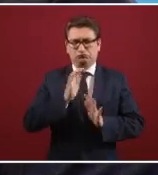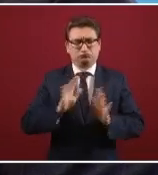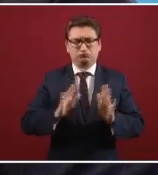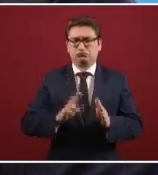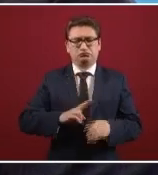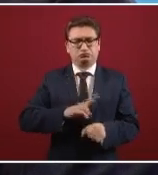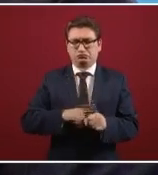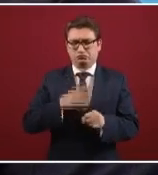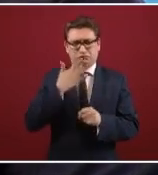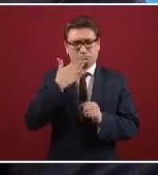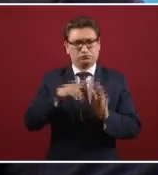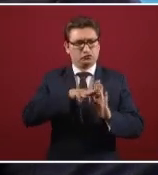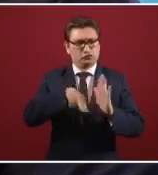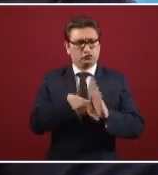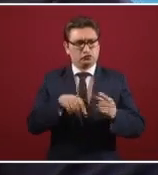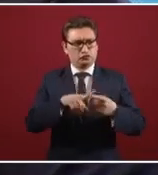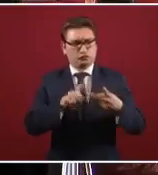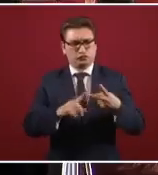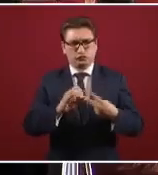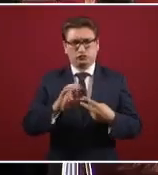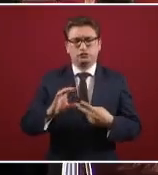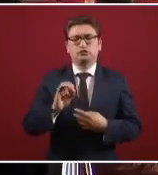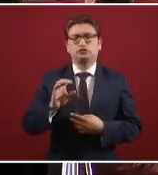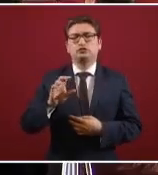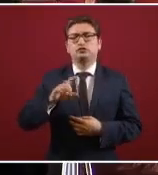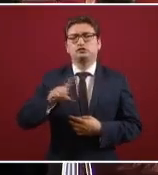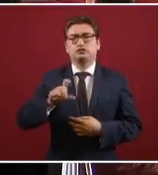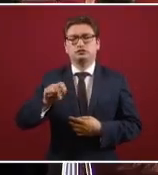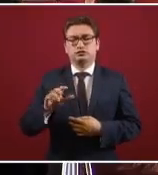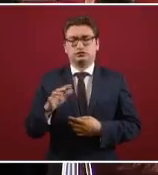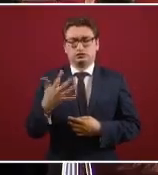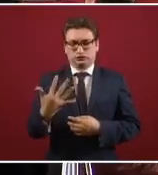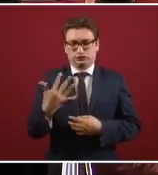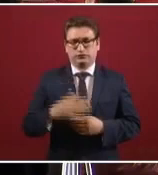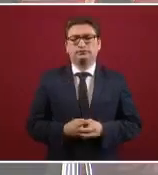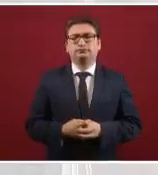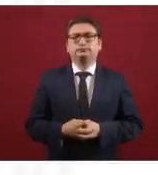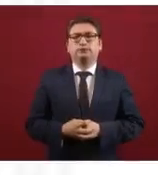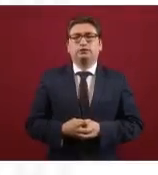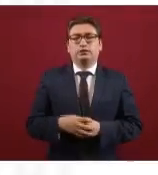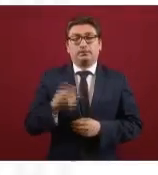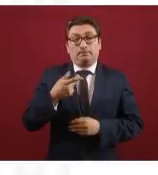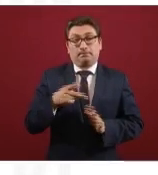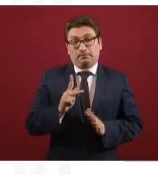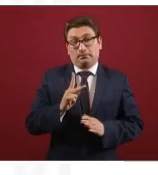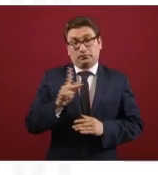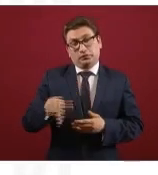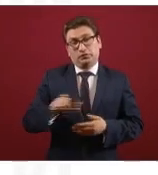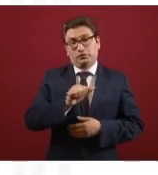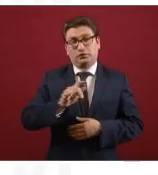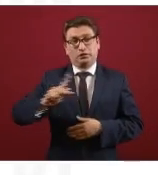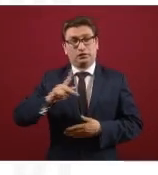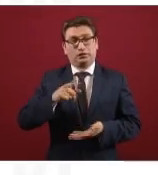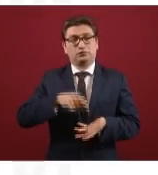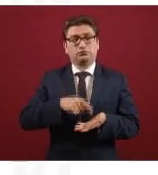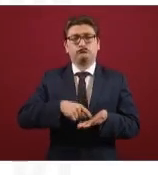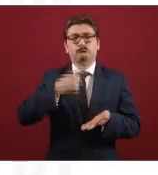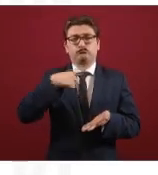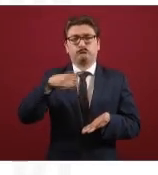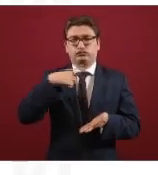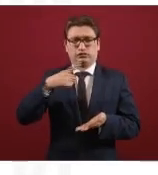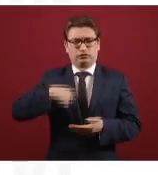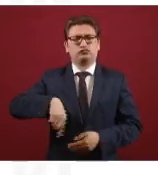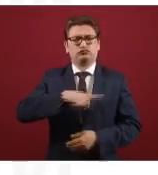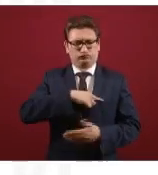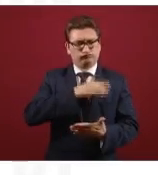violación a las dos normas non 0 05 y 185 pero como son quejas y denuncias presentadas en la app pues